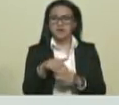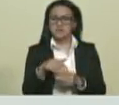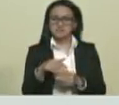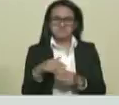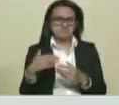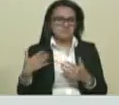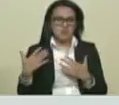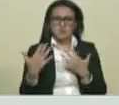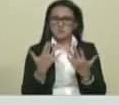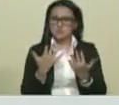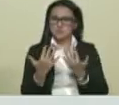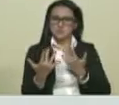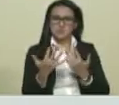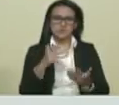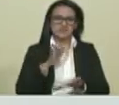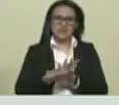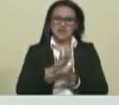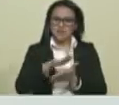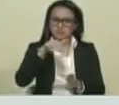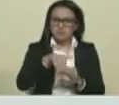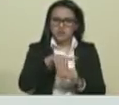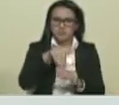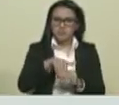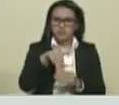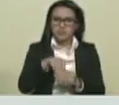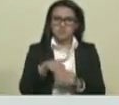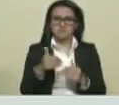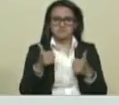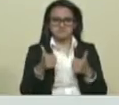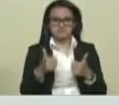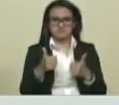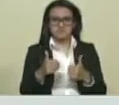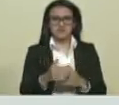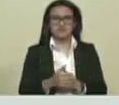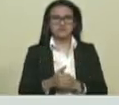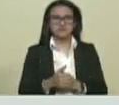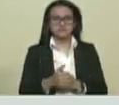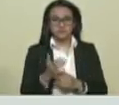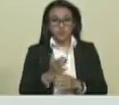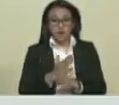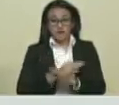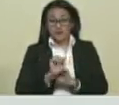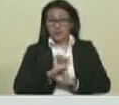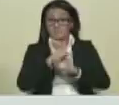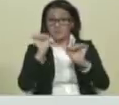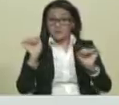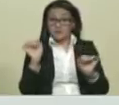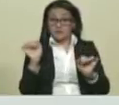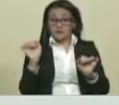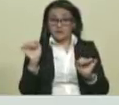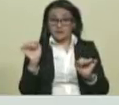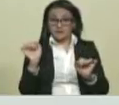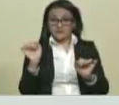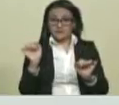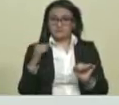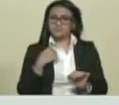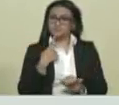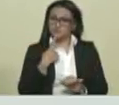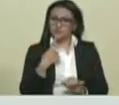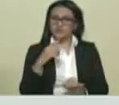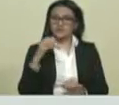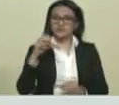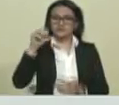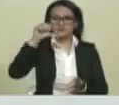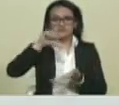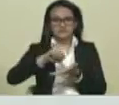tranquilidad. Como lo fui anunciando desde las primeras horas de la mañana, los centros de